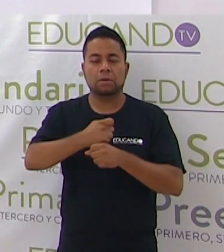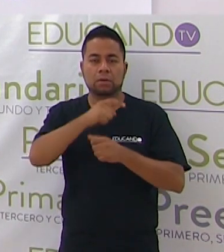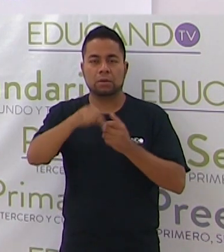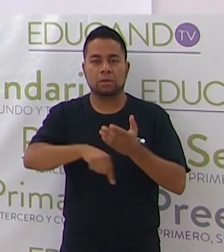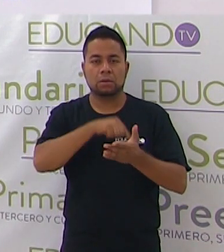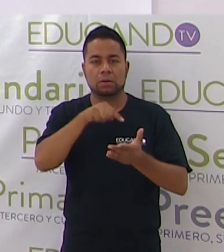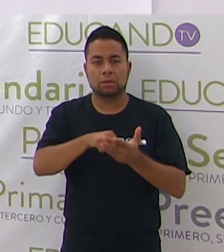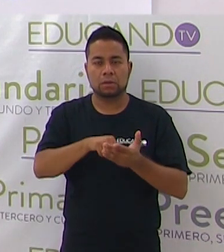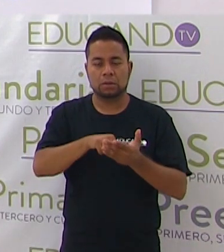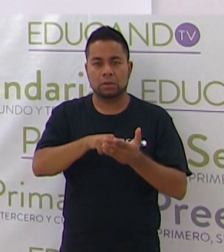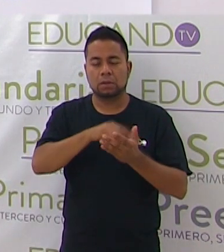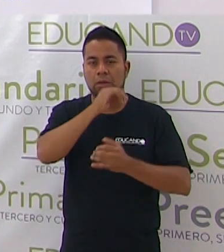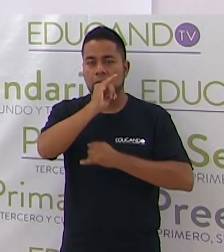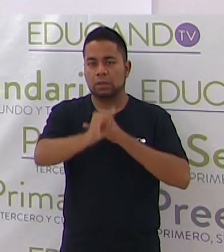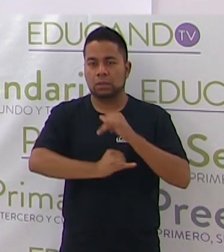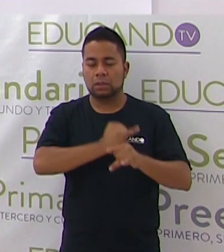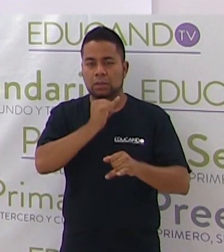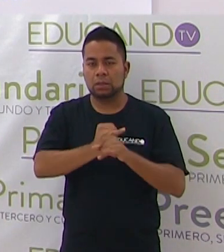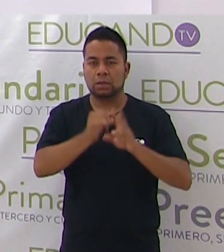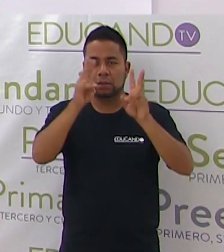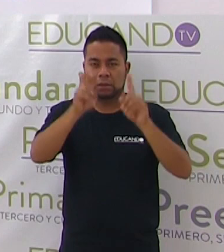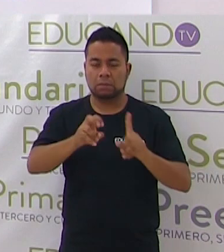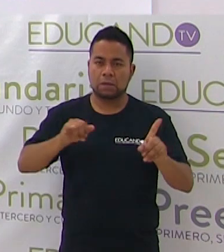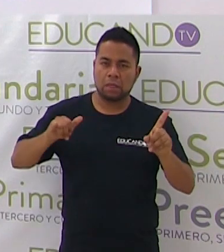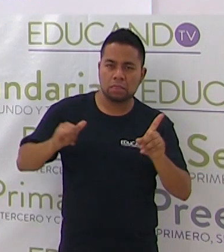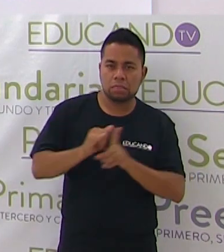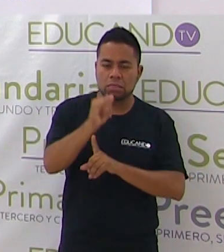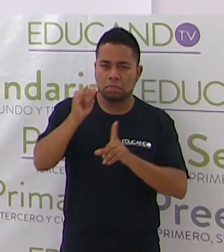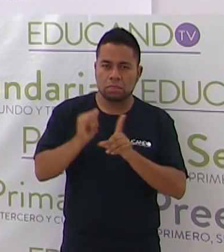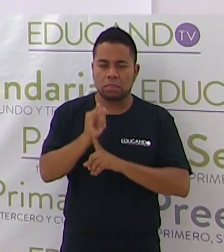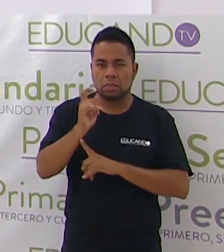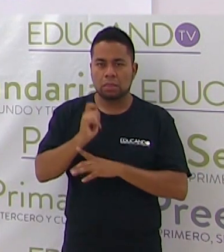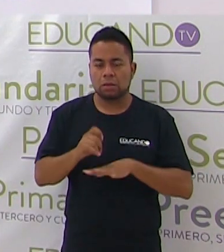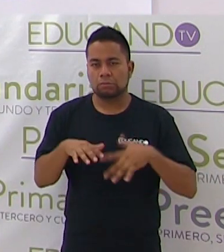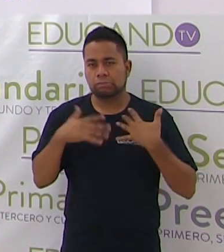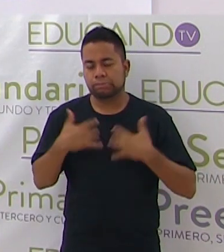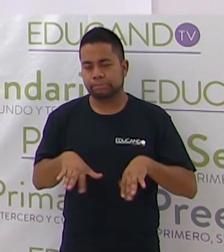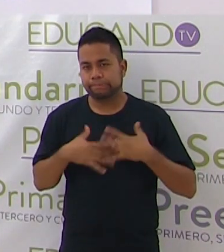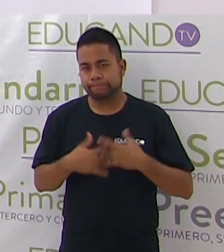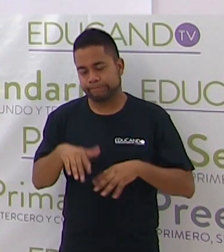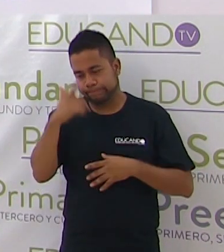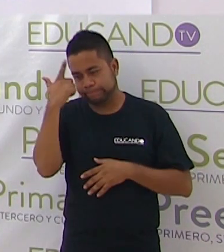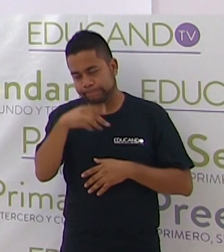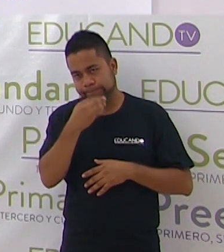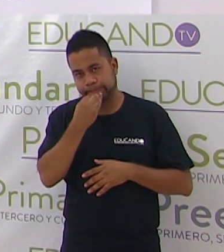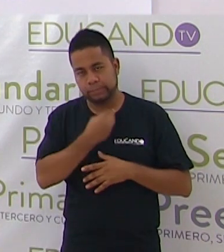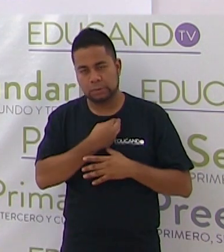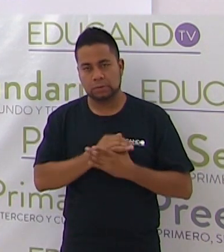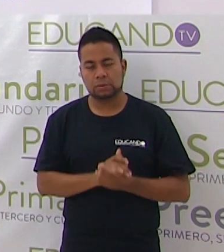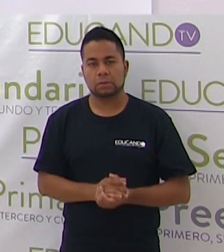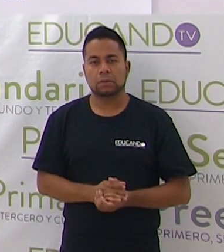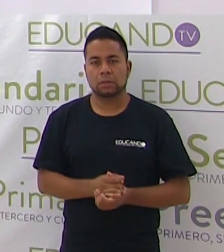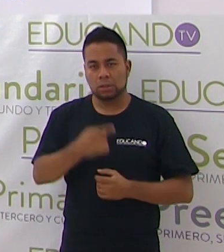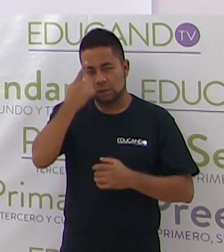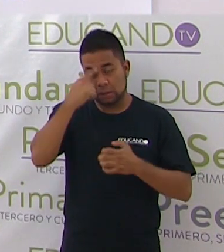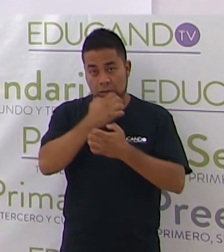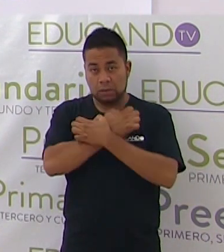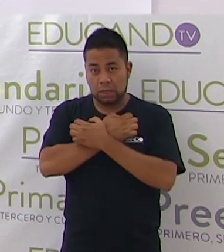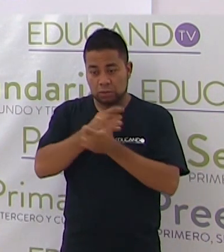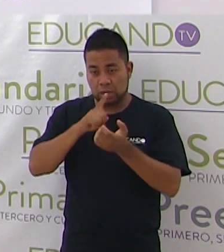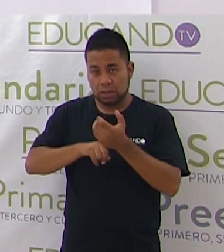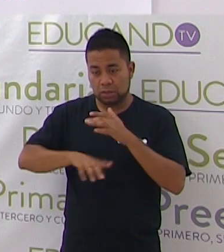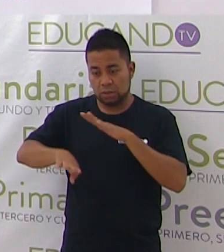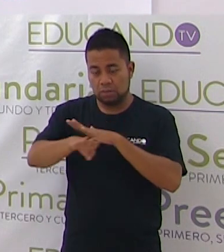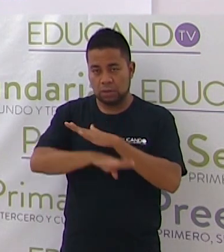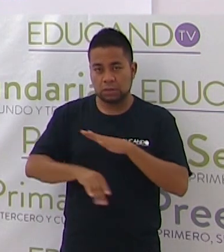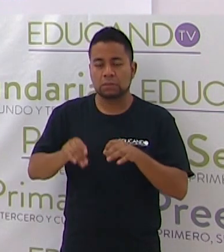lugar internacional de casos de bullying. Eso es un poco bochornoso, pero bueno. En educación básica,